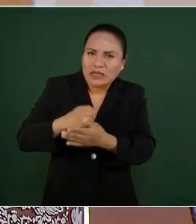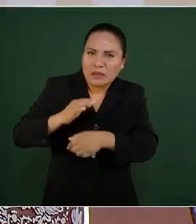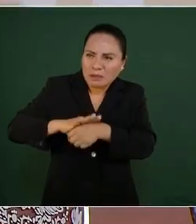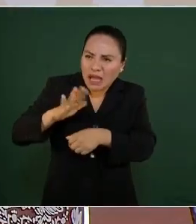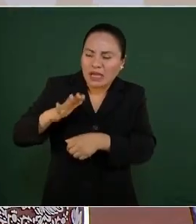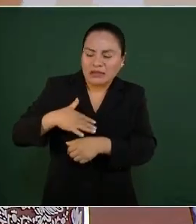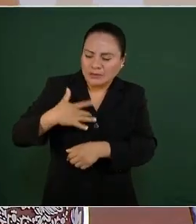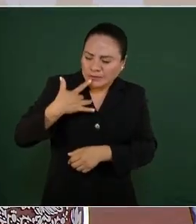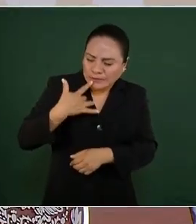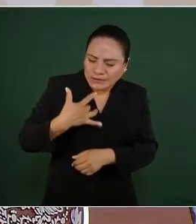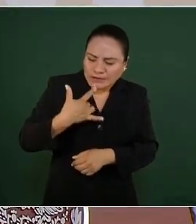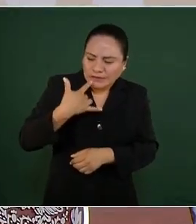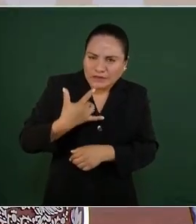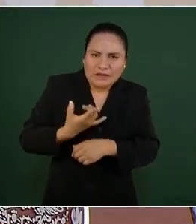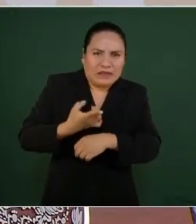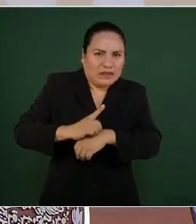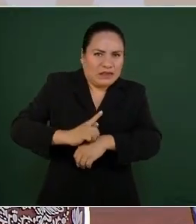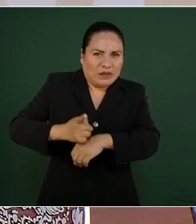Todos los días.